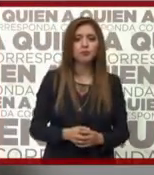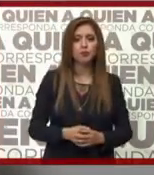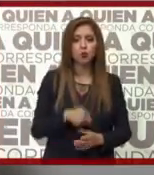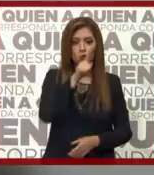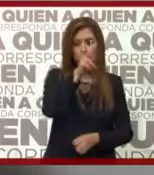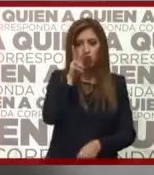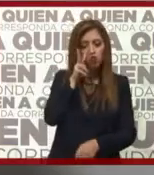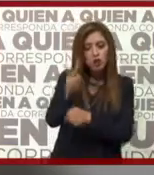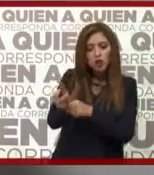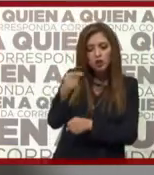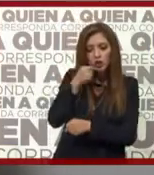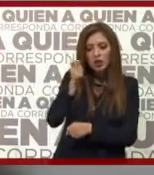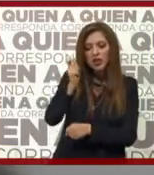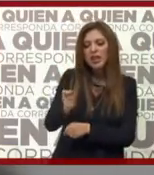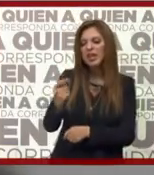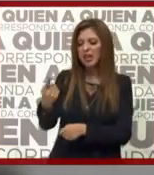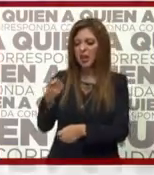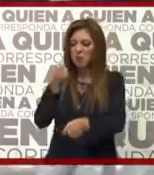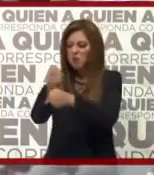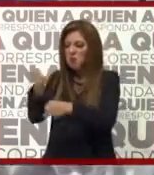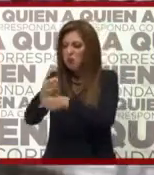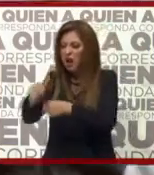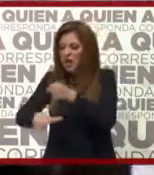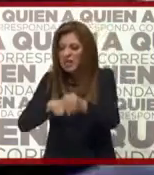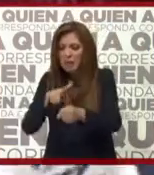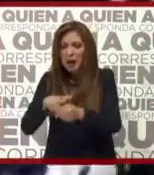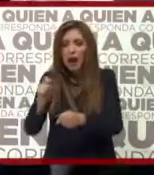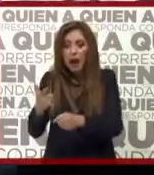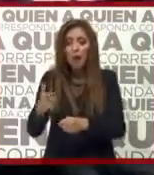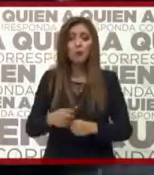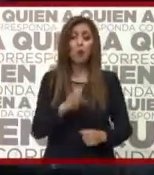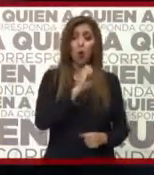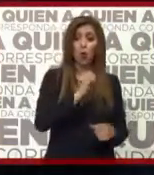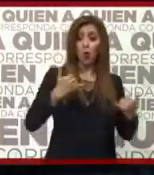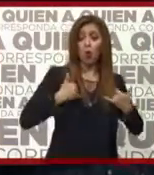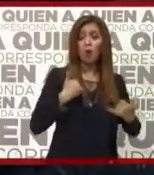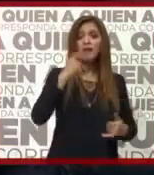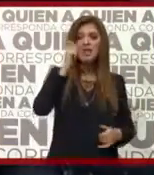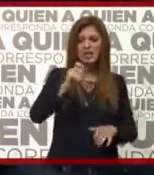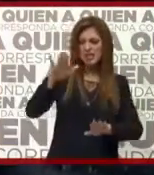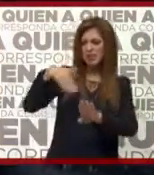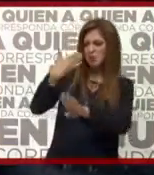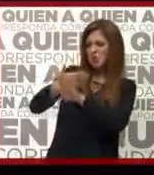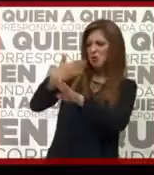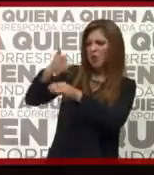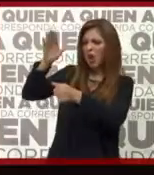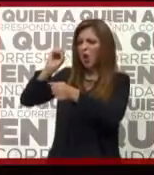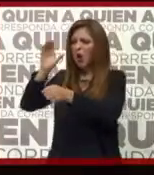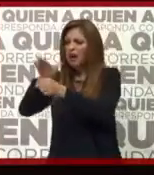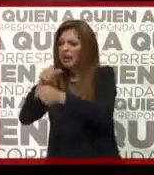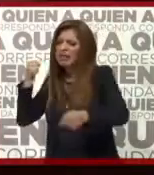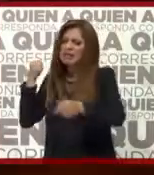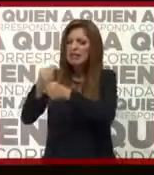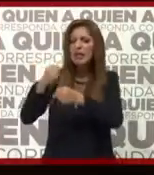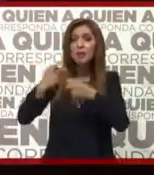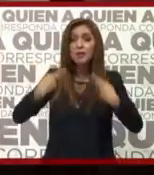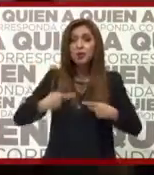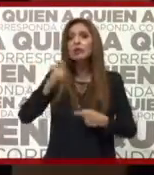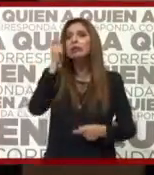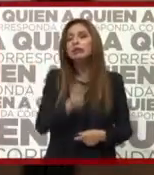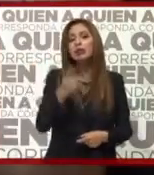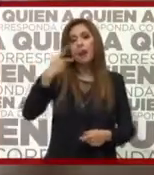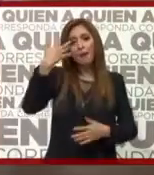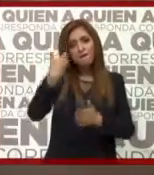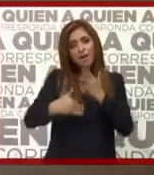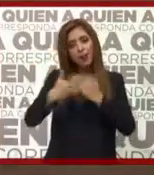torturada o matar a animales de pequeño cuando un niño o adolescente molesta o acosa a otros podría ser por un problema